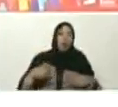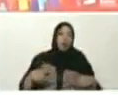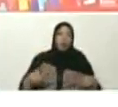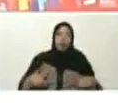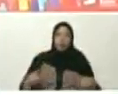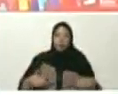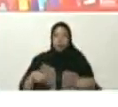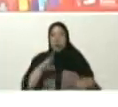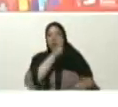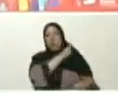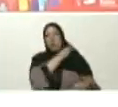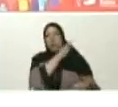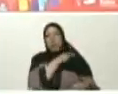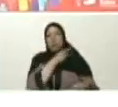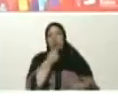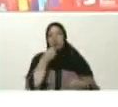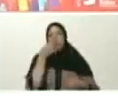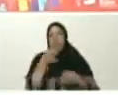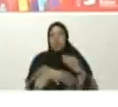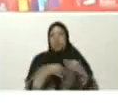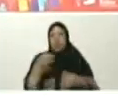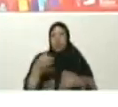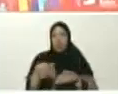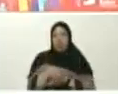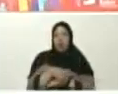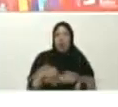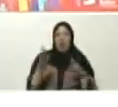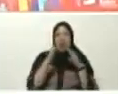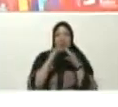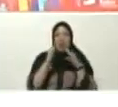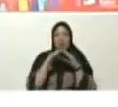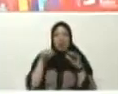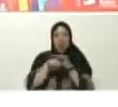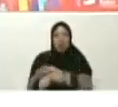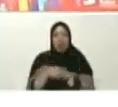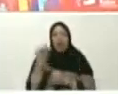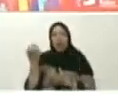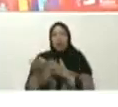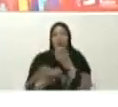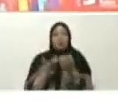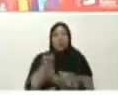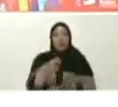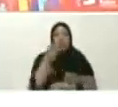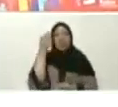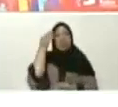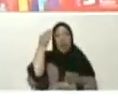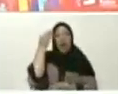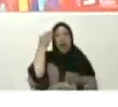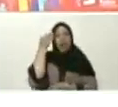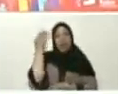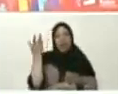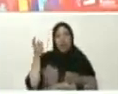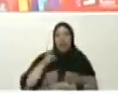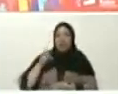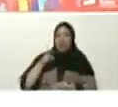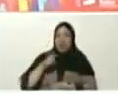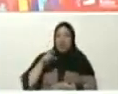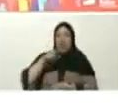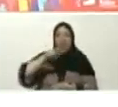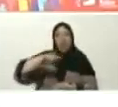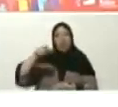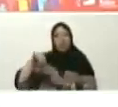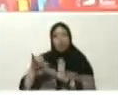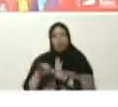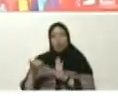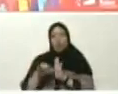Los jefes de calle son los que realmente llegan a la casa, pasan hasta la cocina y saben realmente las necesidades de